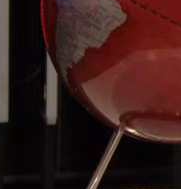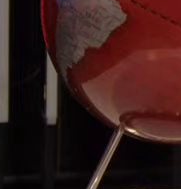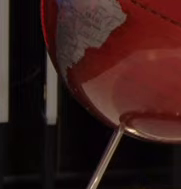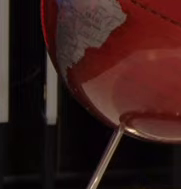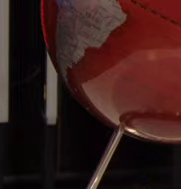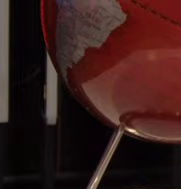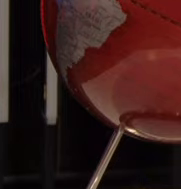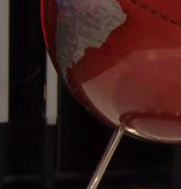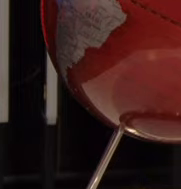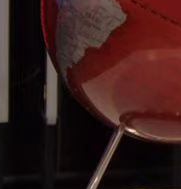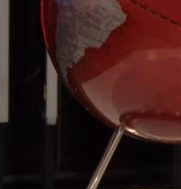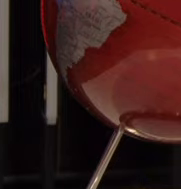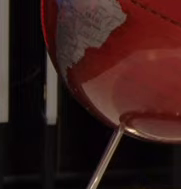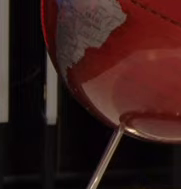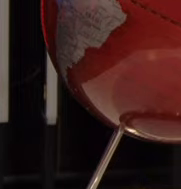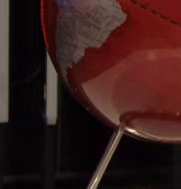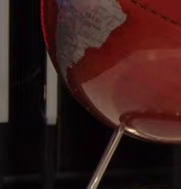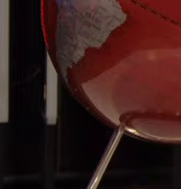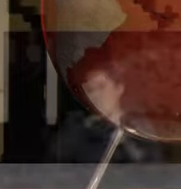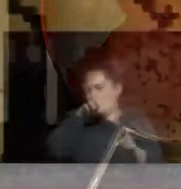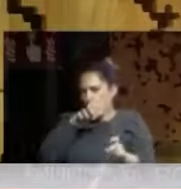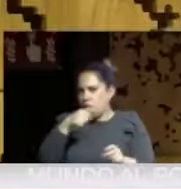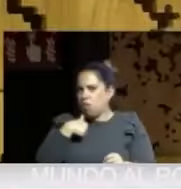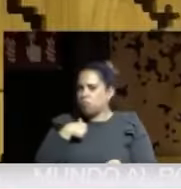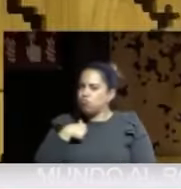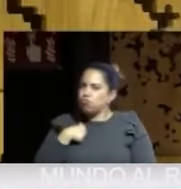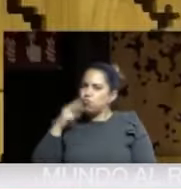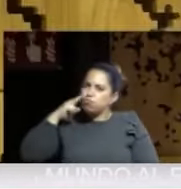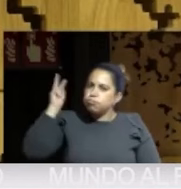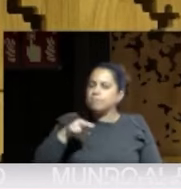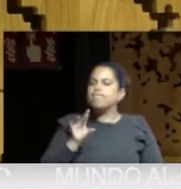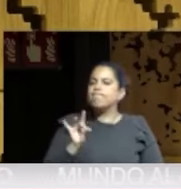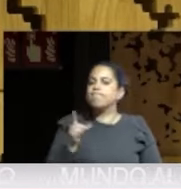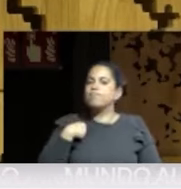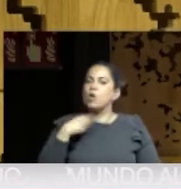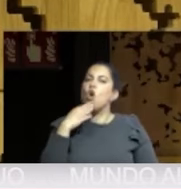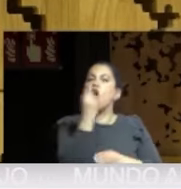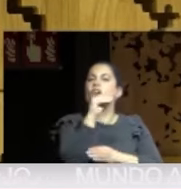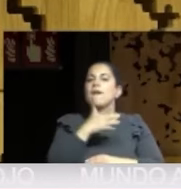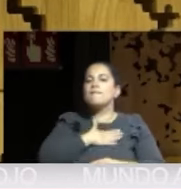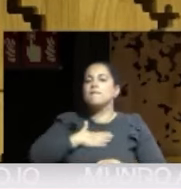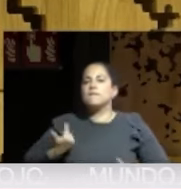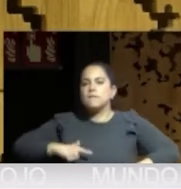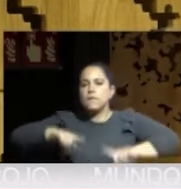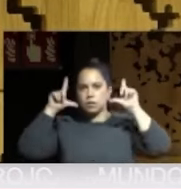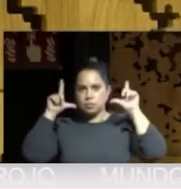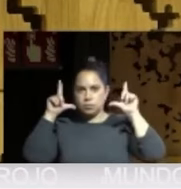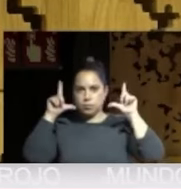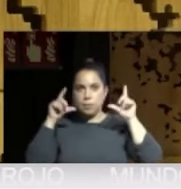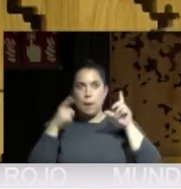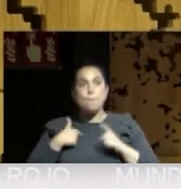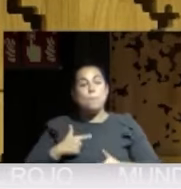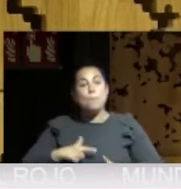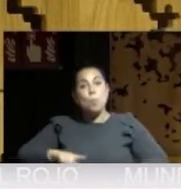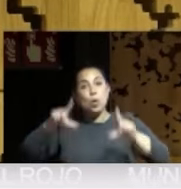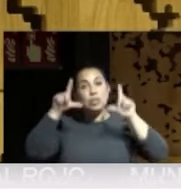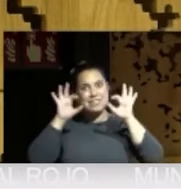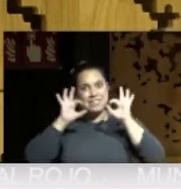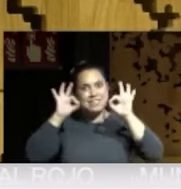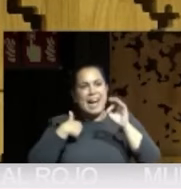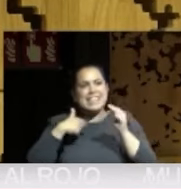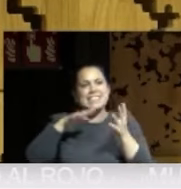para echarse a reír que los jóvenes quieren ser protagonistas protagonistas de esta